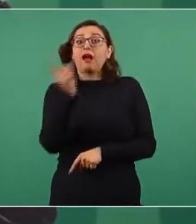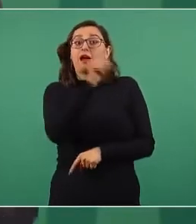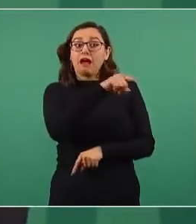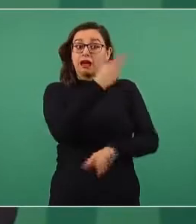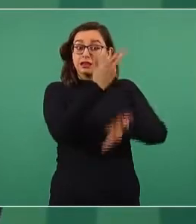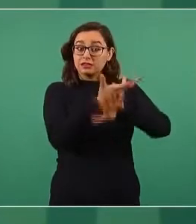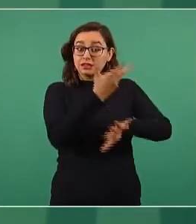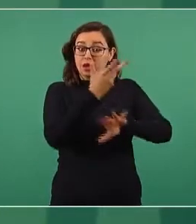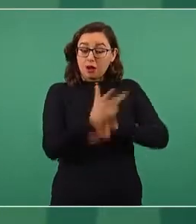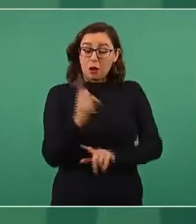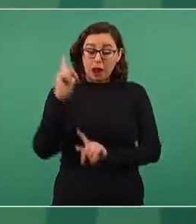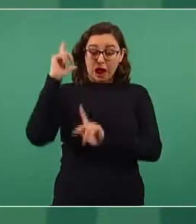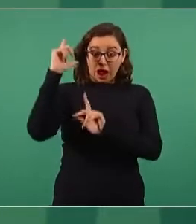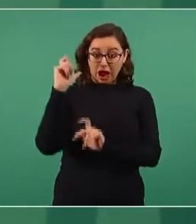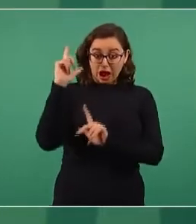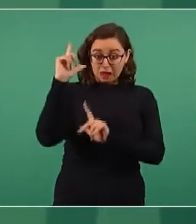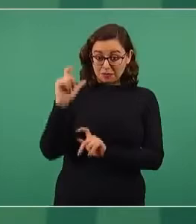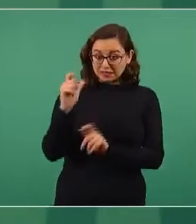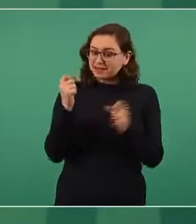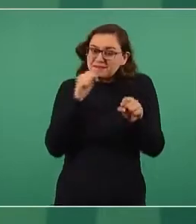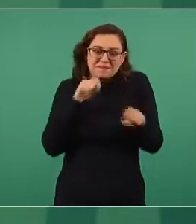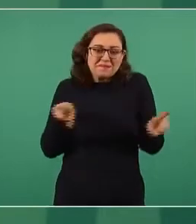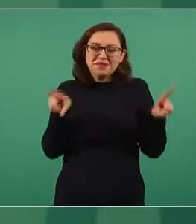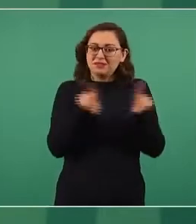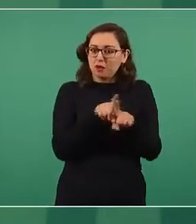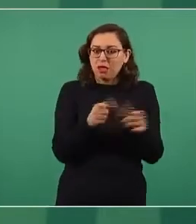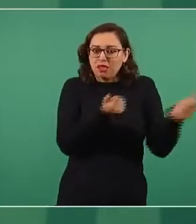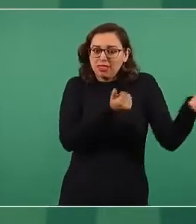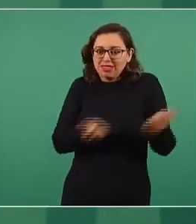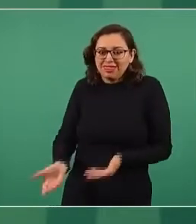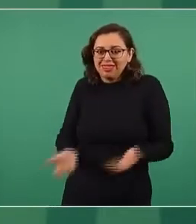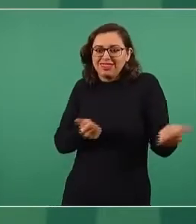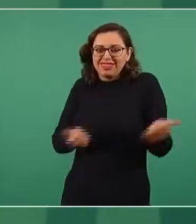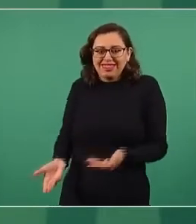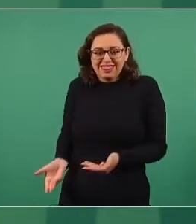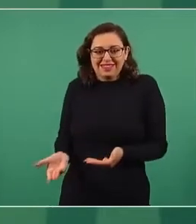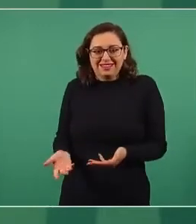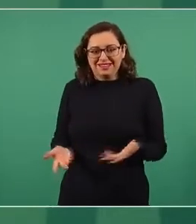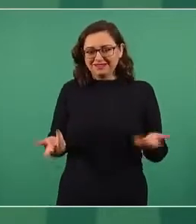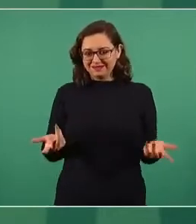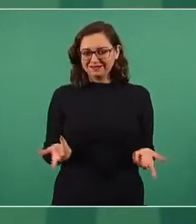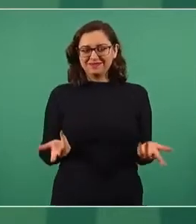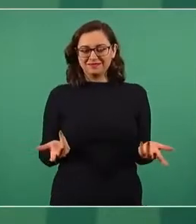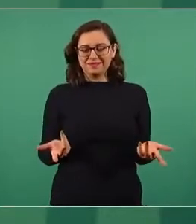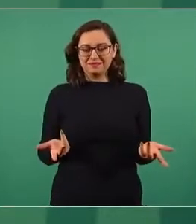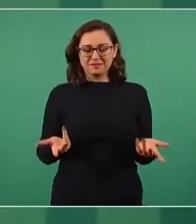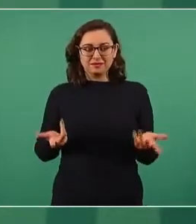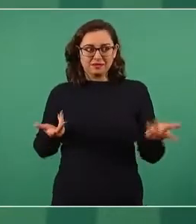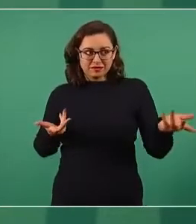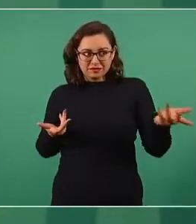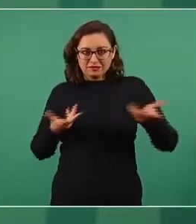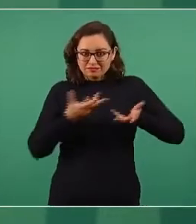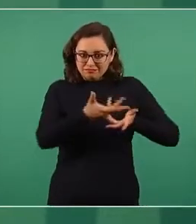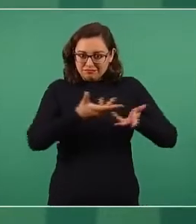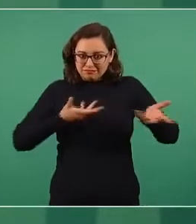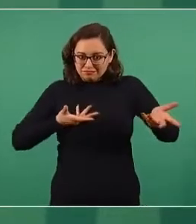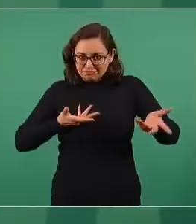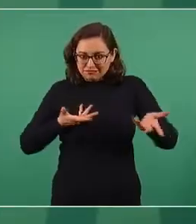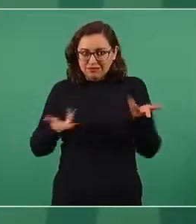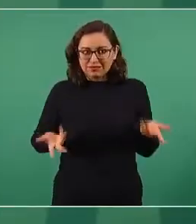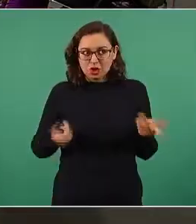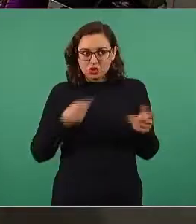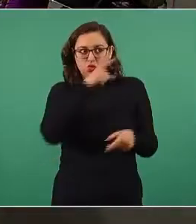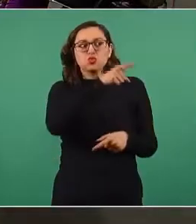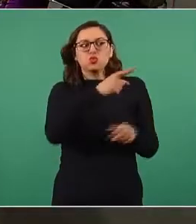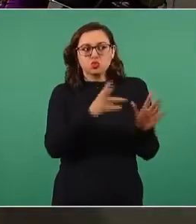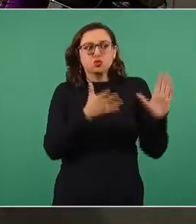delincuencia lo tenga. Ese es el acuerdo, quid pro quo. ¿Cuál es el compromiso tuyo? ¿Cuál es el compromiso mío? Lo que no se puede